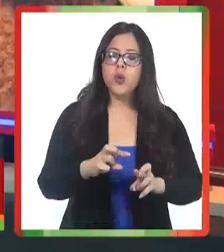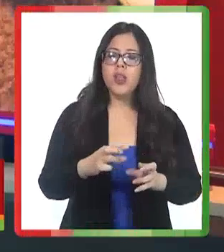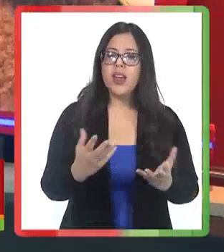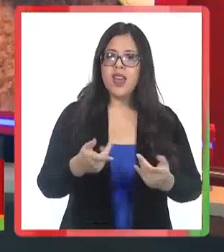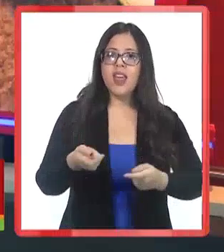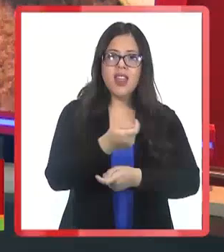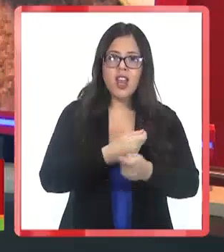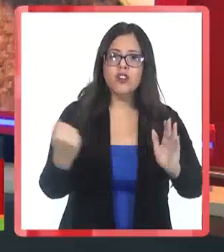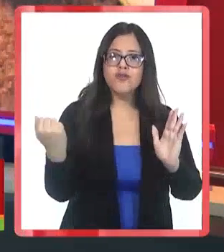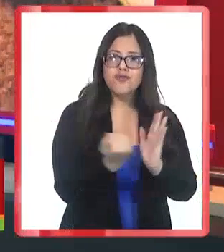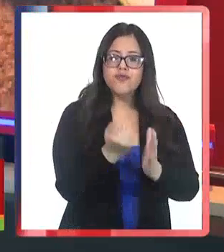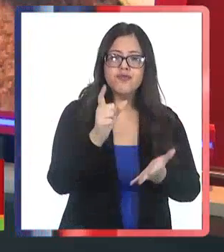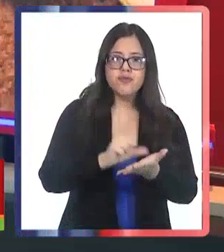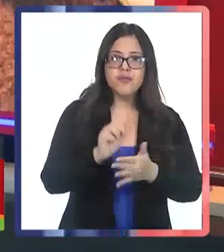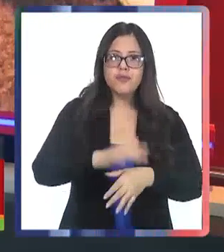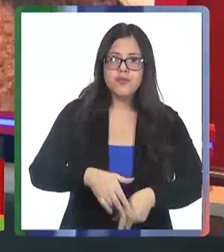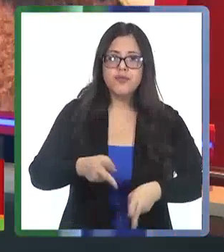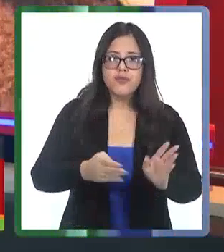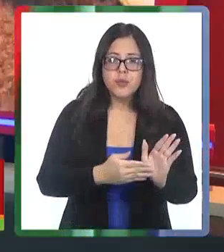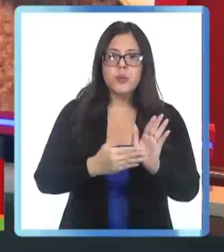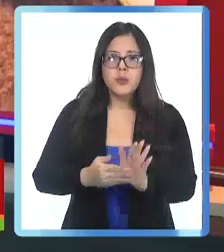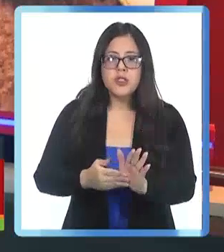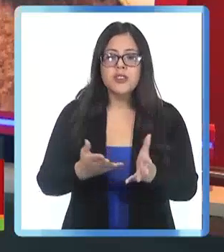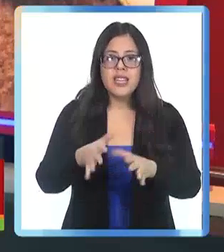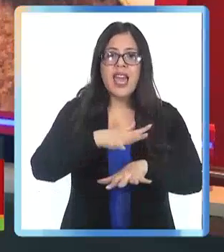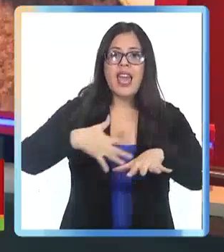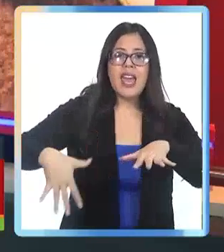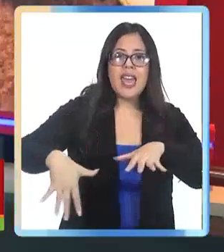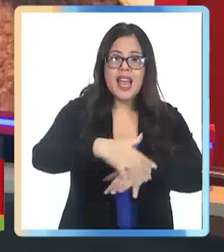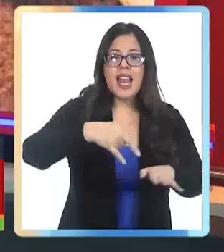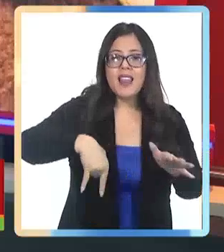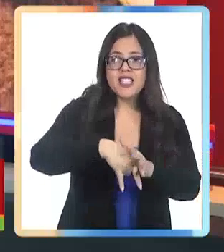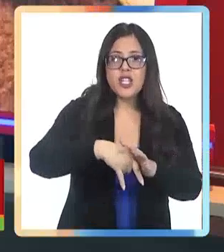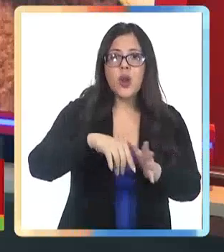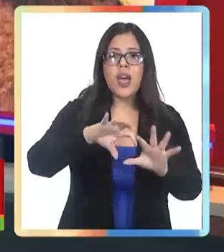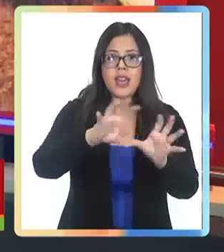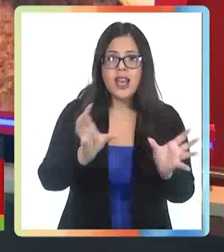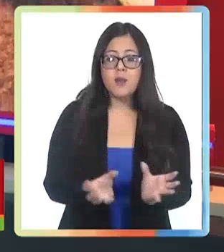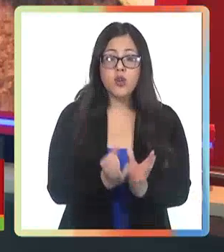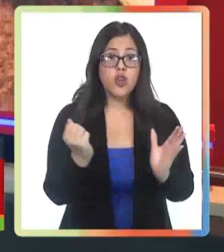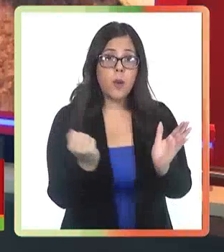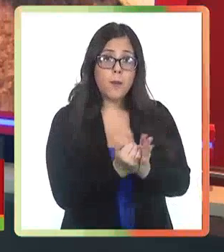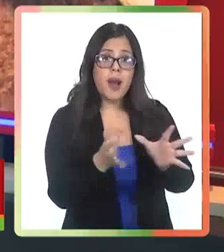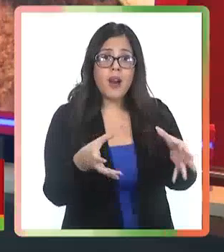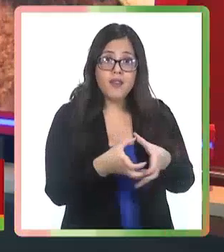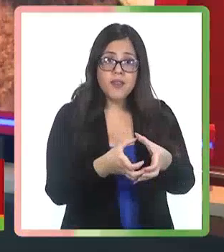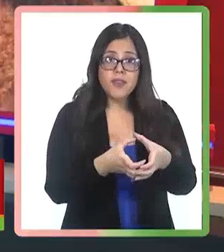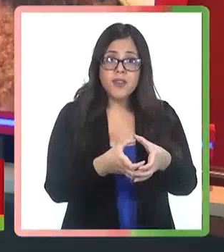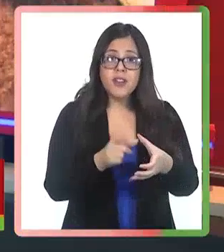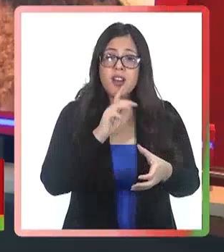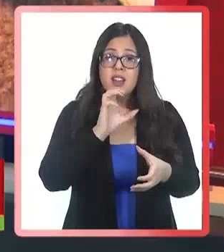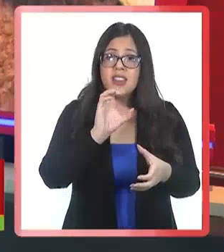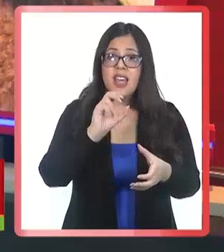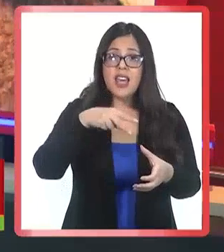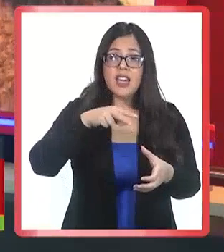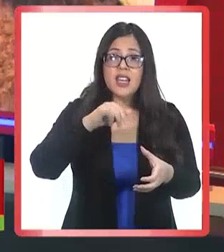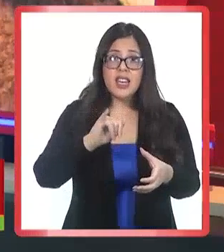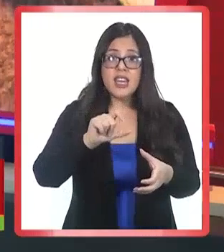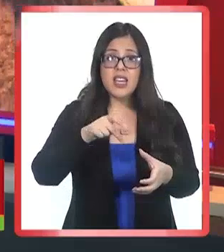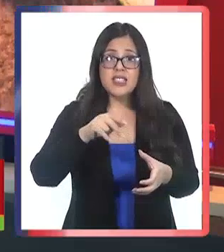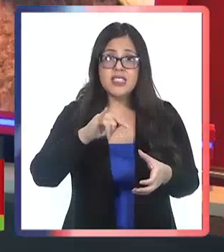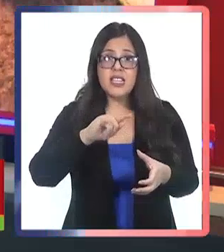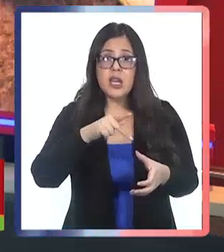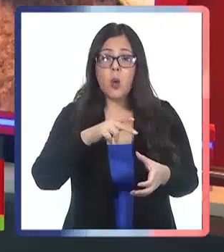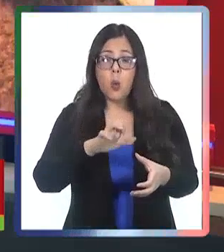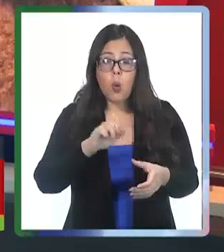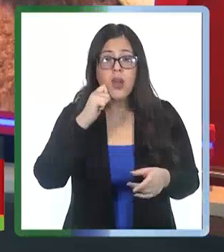con sello local y que permite dar a conocer la isla de Chiloé en el mundo. La marca colectiva Peyu Chilwe es un sello de